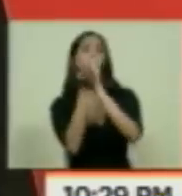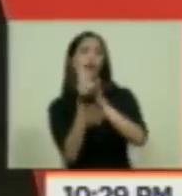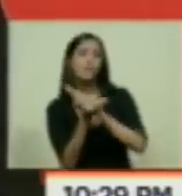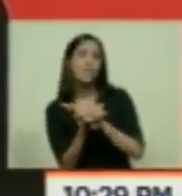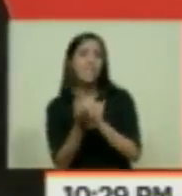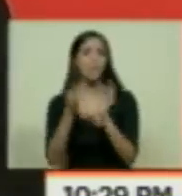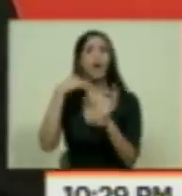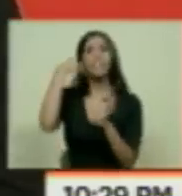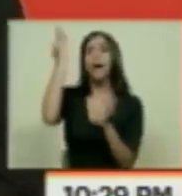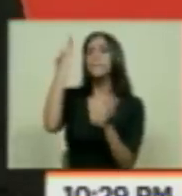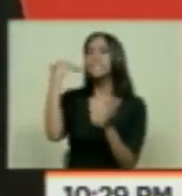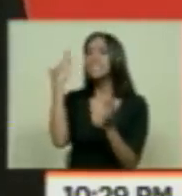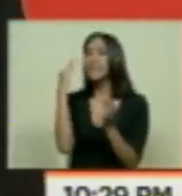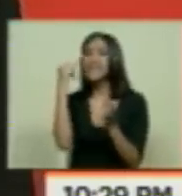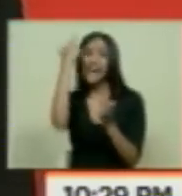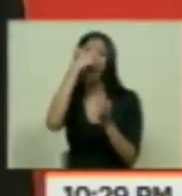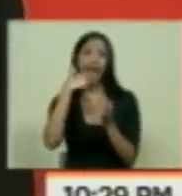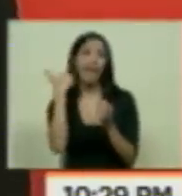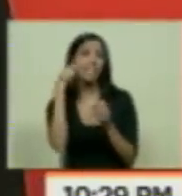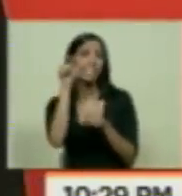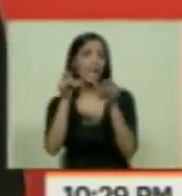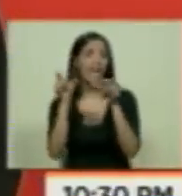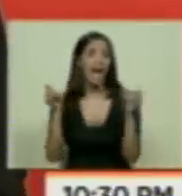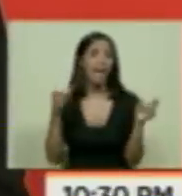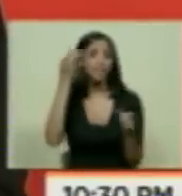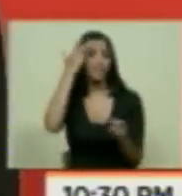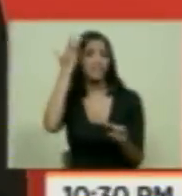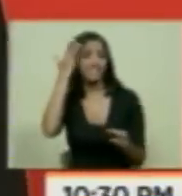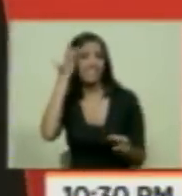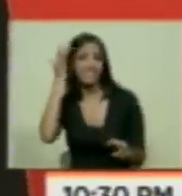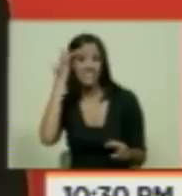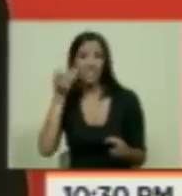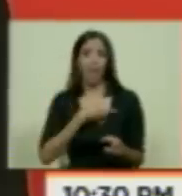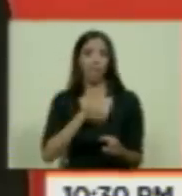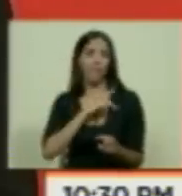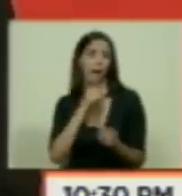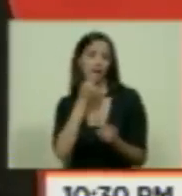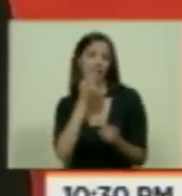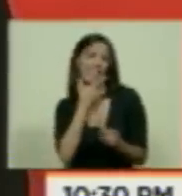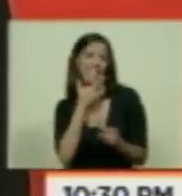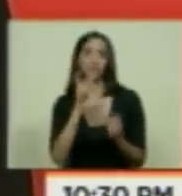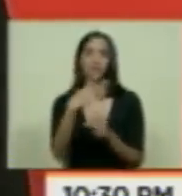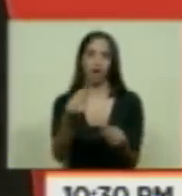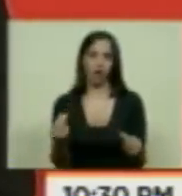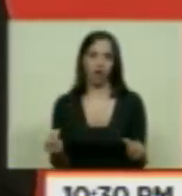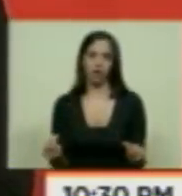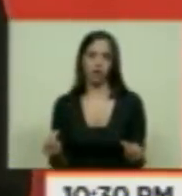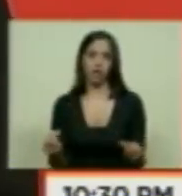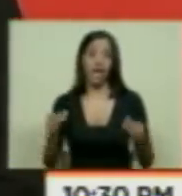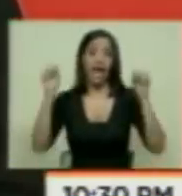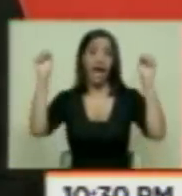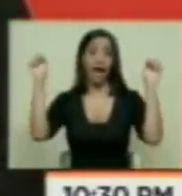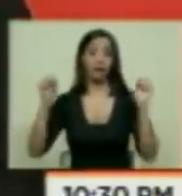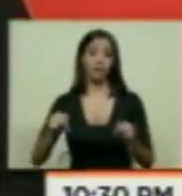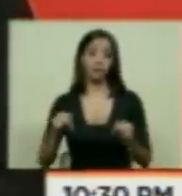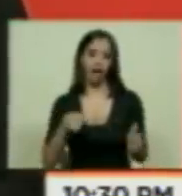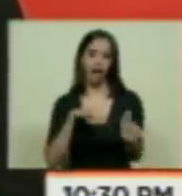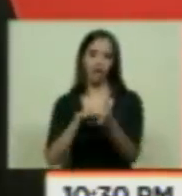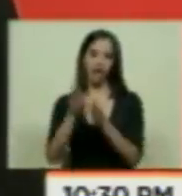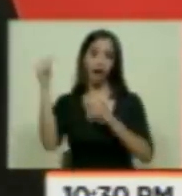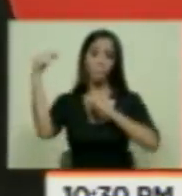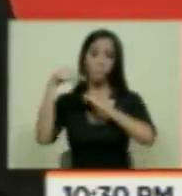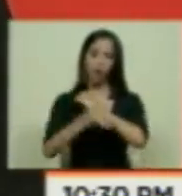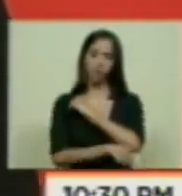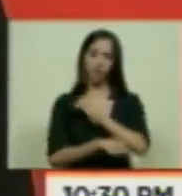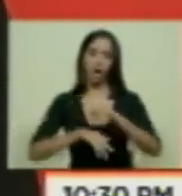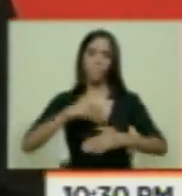las caritas a la gente, echarle un champucito, de que se vea más bonito, no. Aquí tenemos que avanzar profundidad con el